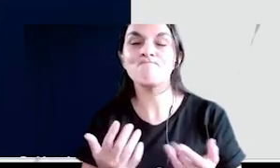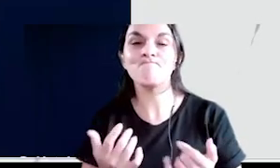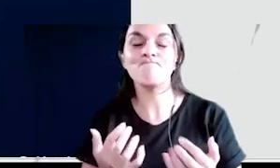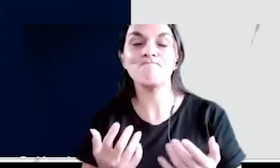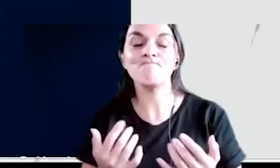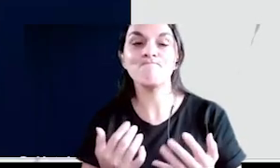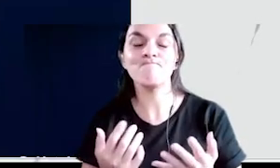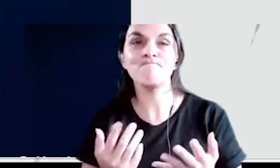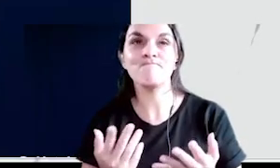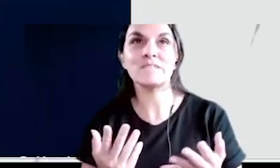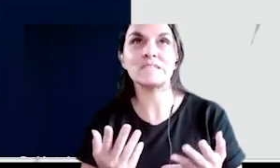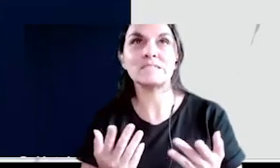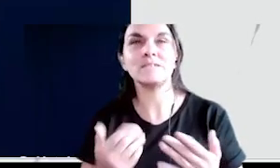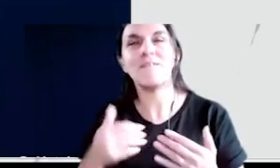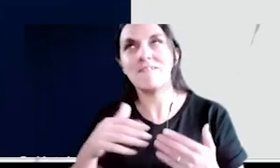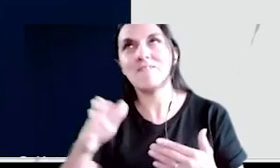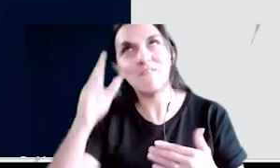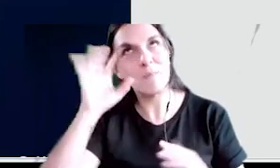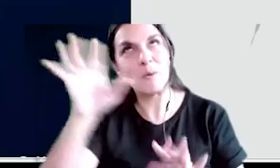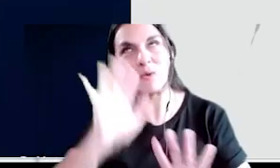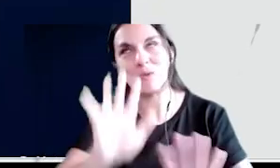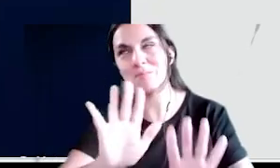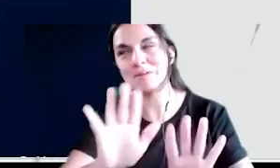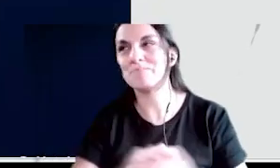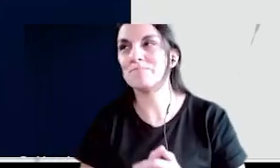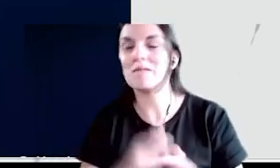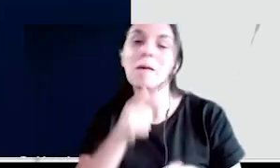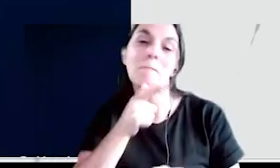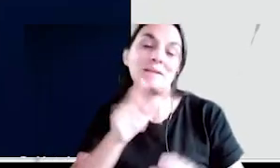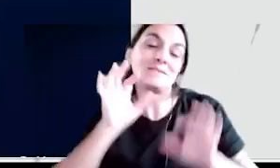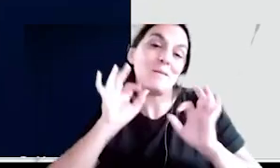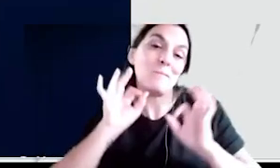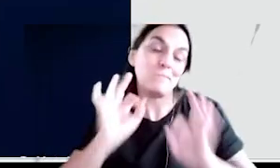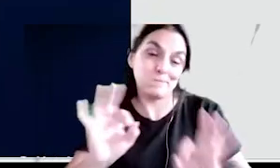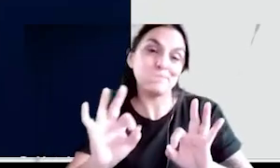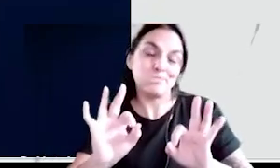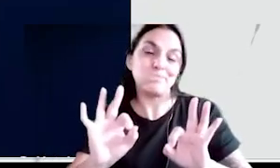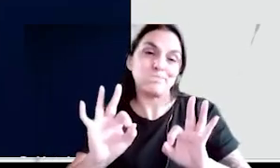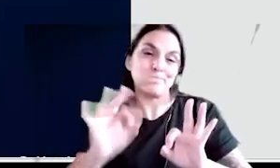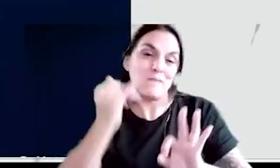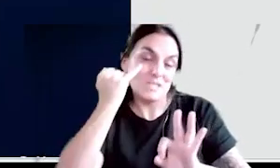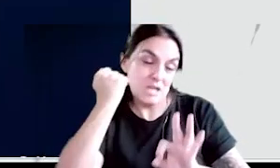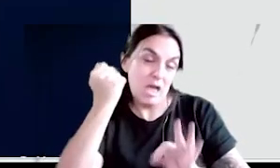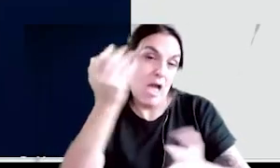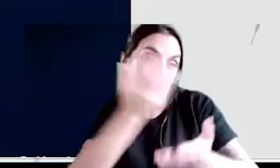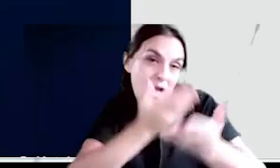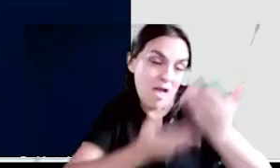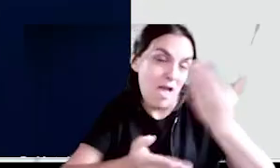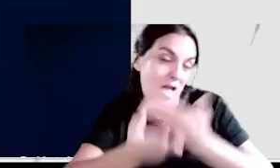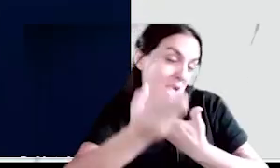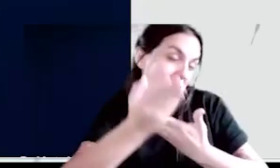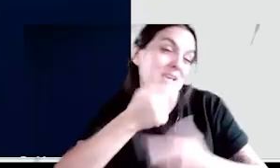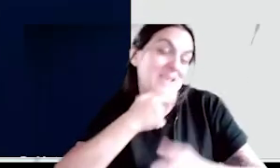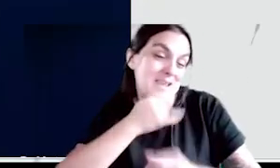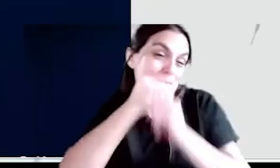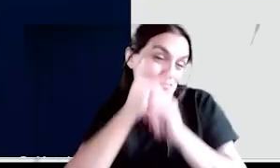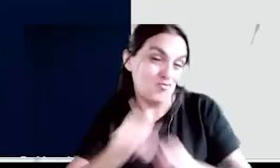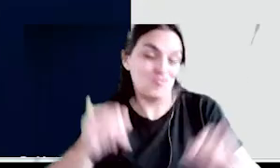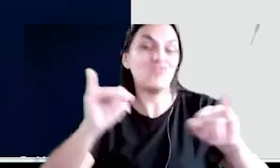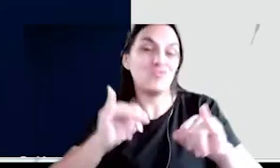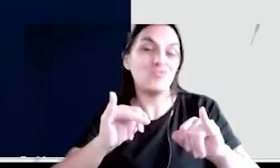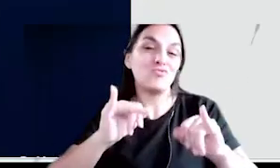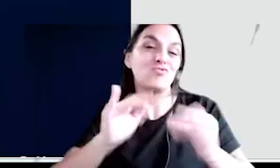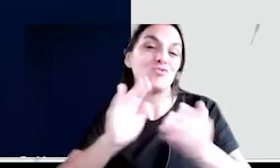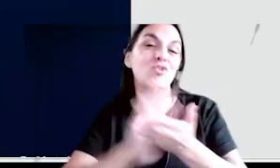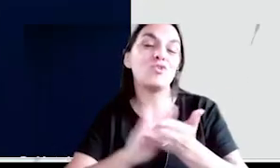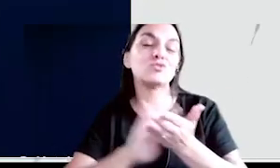Bueno, ya me va a volver. Creo que con esto estamos como un poco compartiendo lo que queríamos traerles a colación